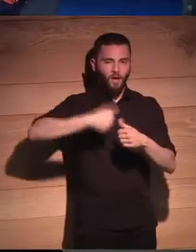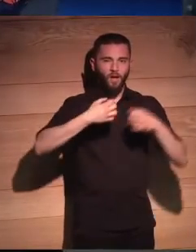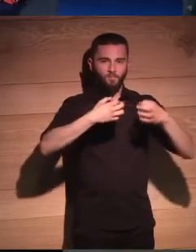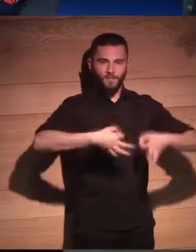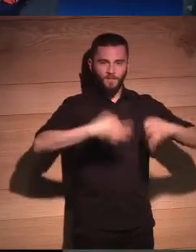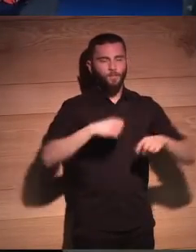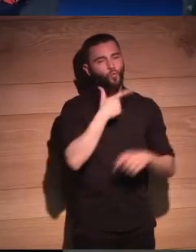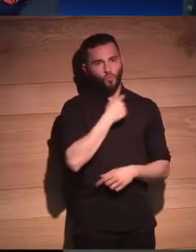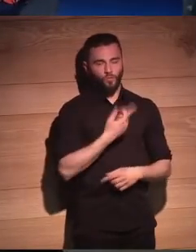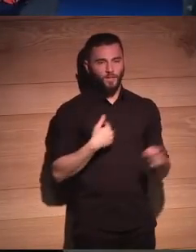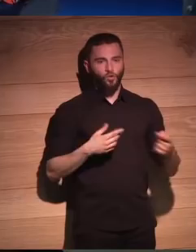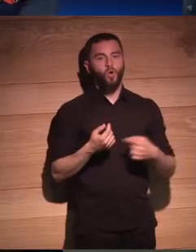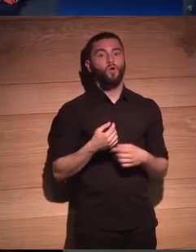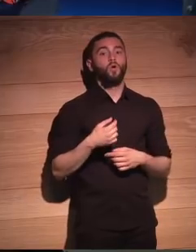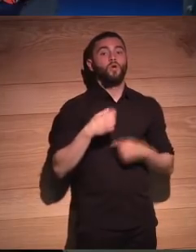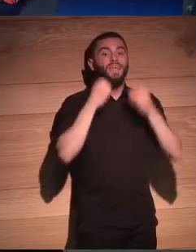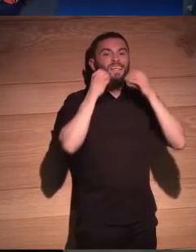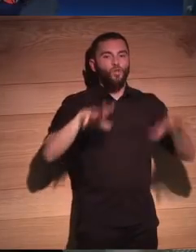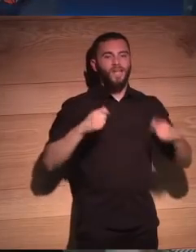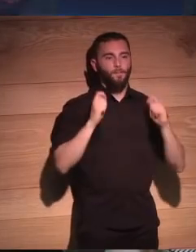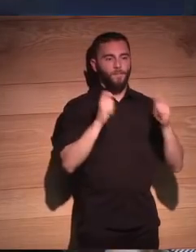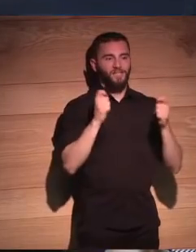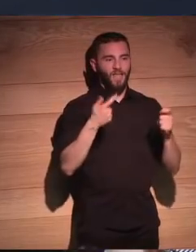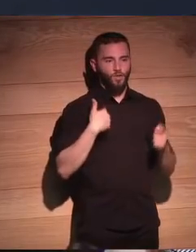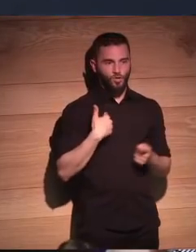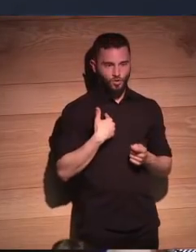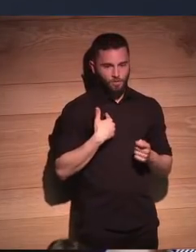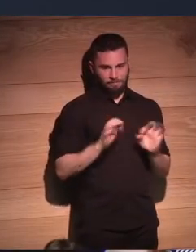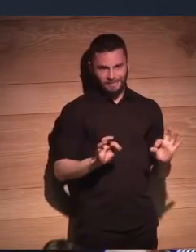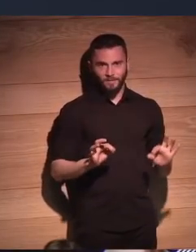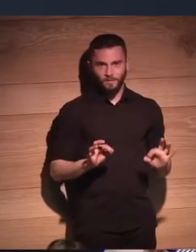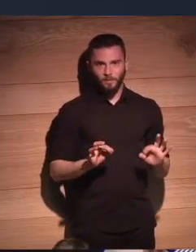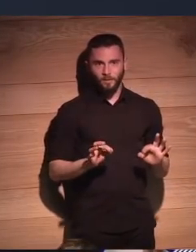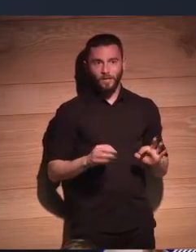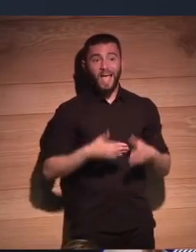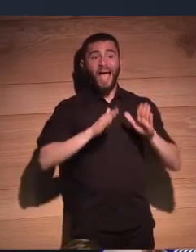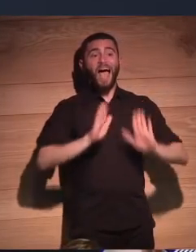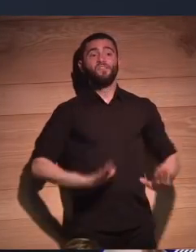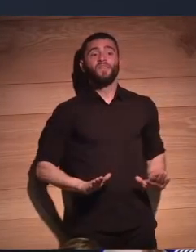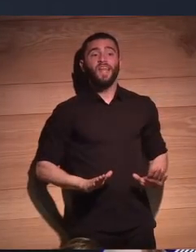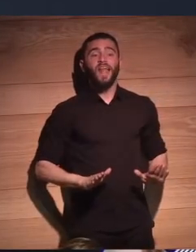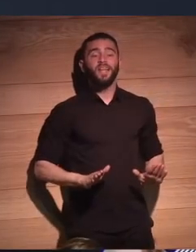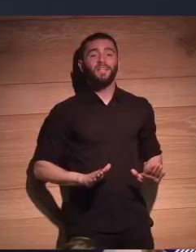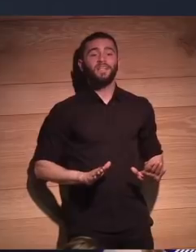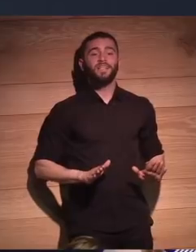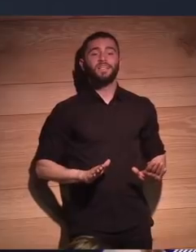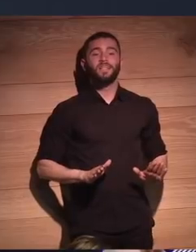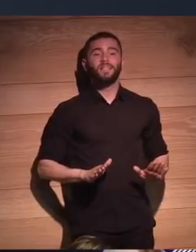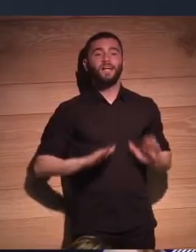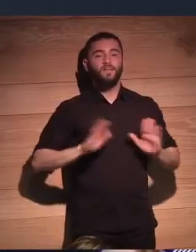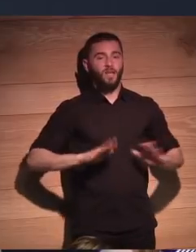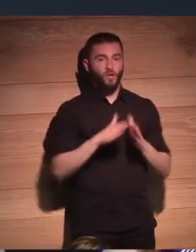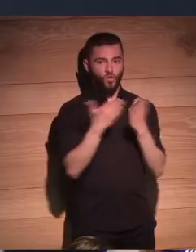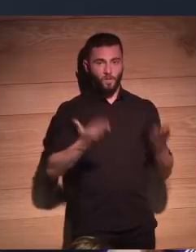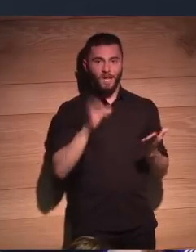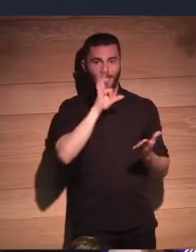es importante, de historiador pesado, que es lo que soy. Al final, novela, hay novelas